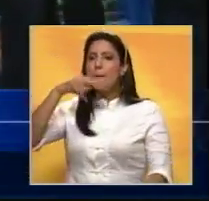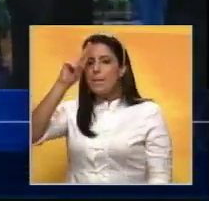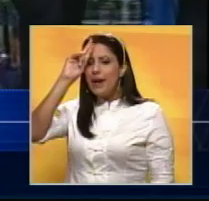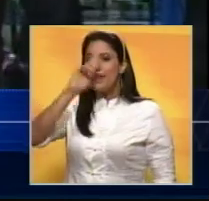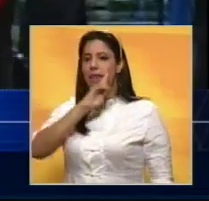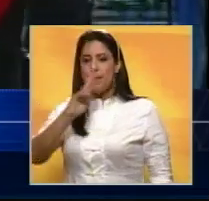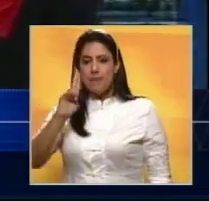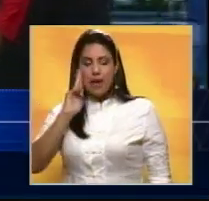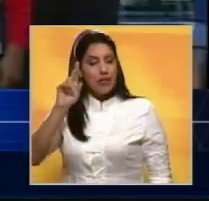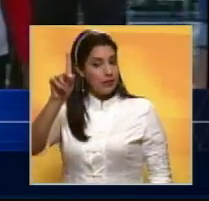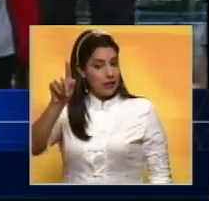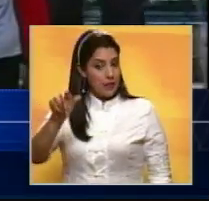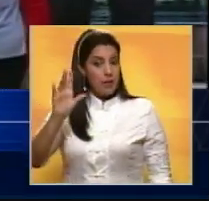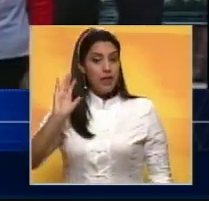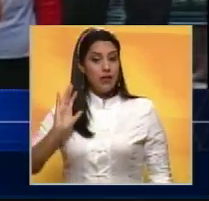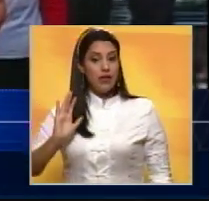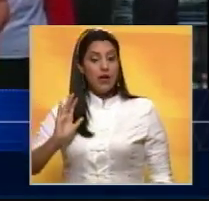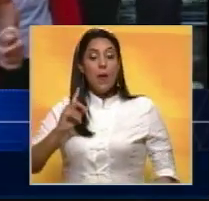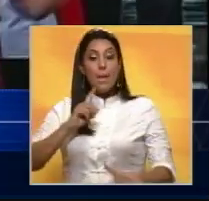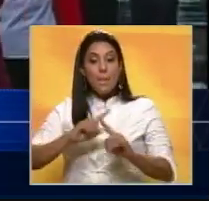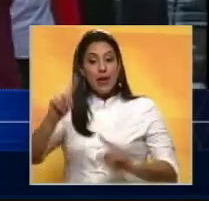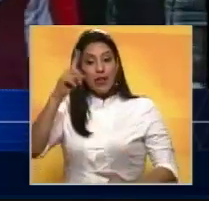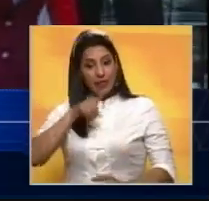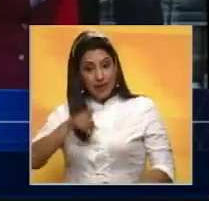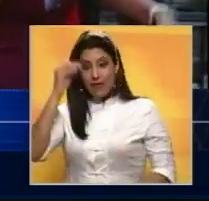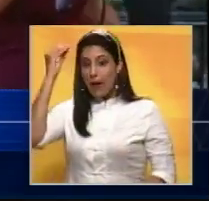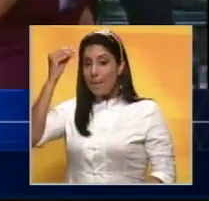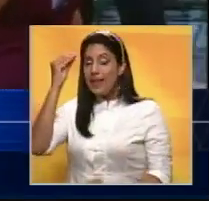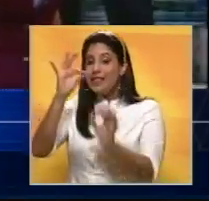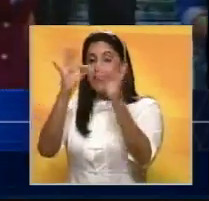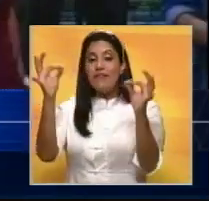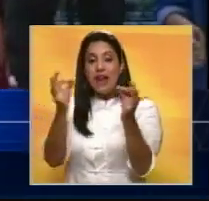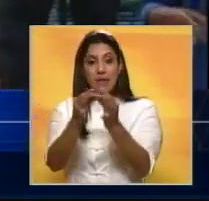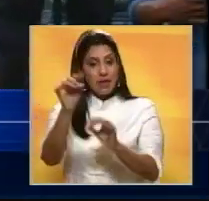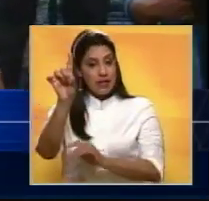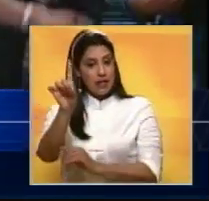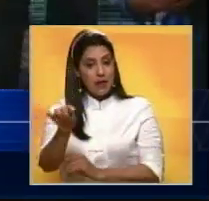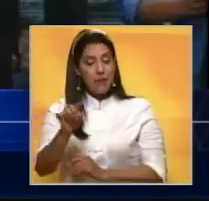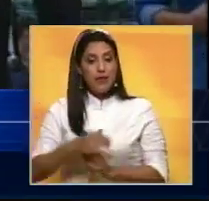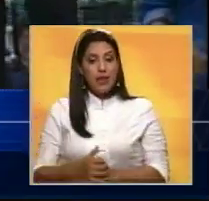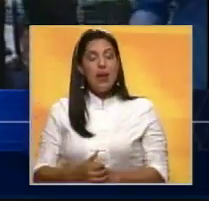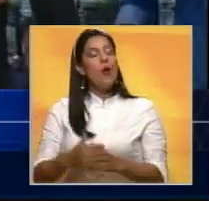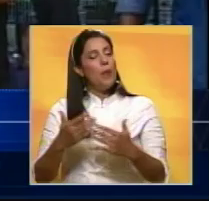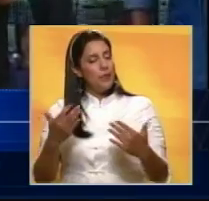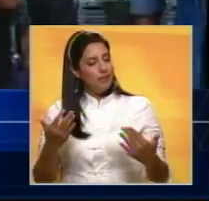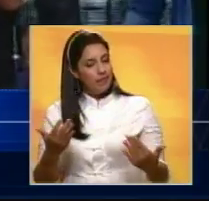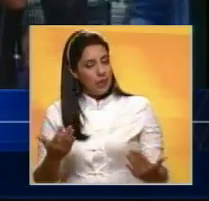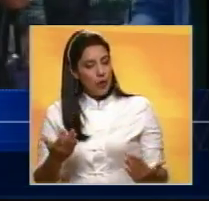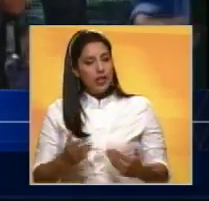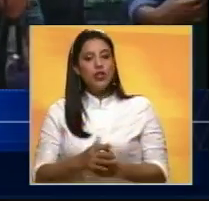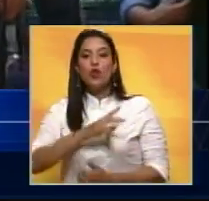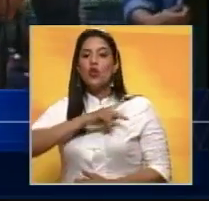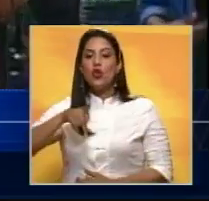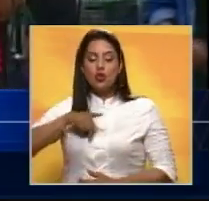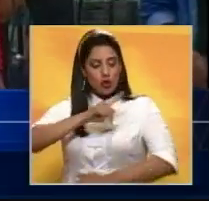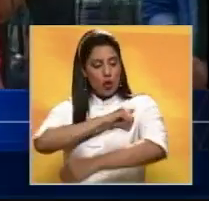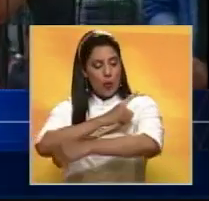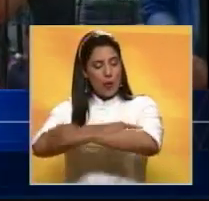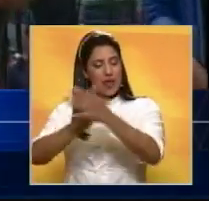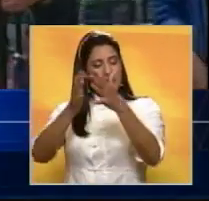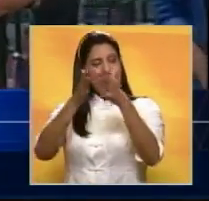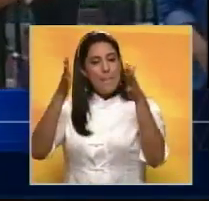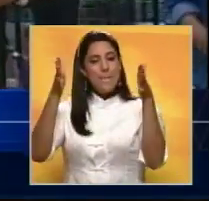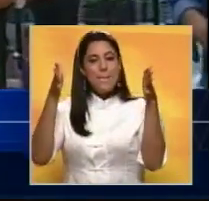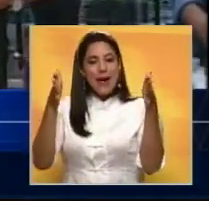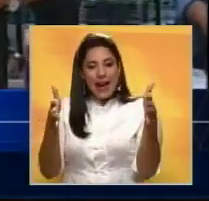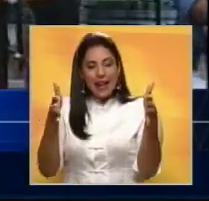padres y madres también. Tenemos que pensar en sus familias también. Y por eso nuestro poder más